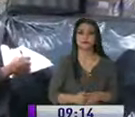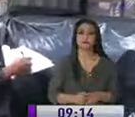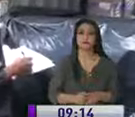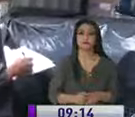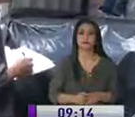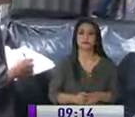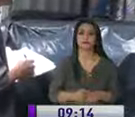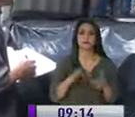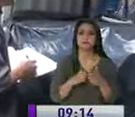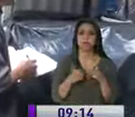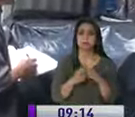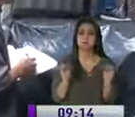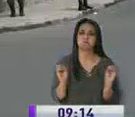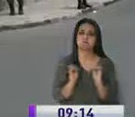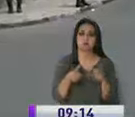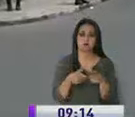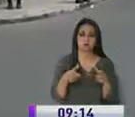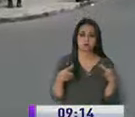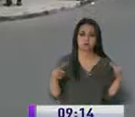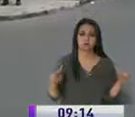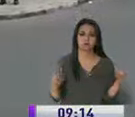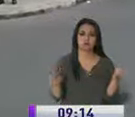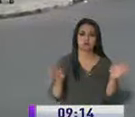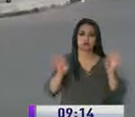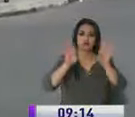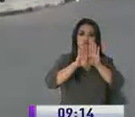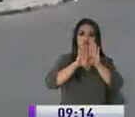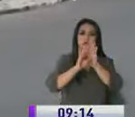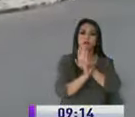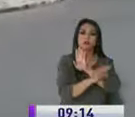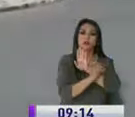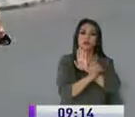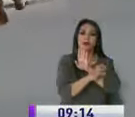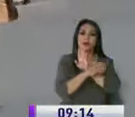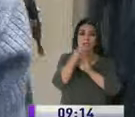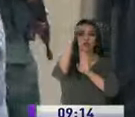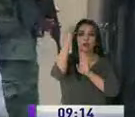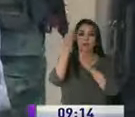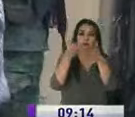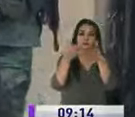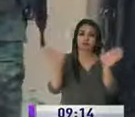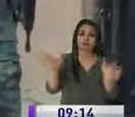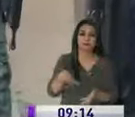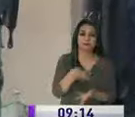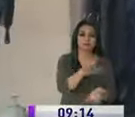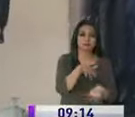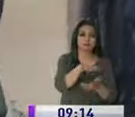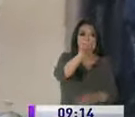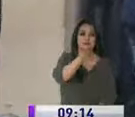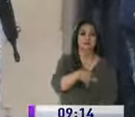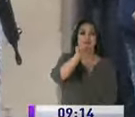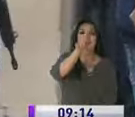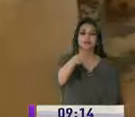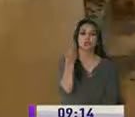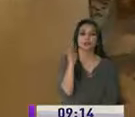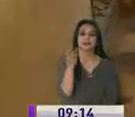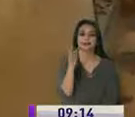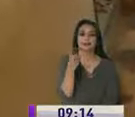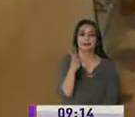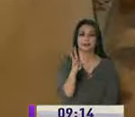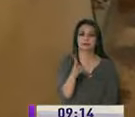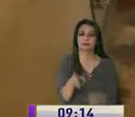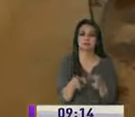Sin mayores novedades, llegó el convoy con el material electoral hasta las bodegas de la Cruzada Social de Riobamba, con al menos 1.116 kits electorales, con el